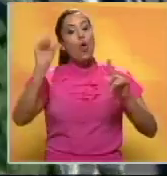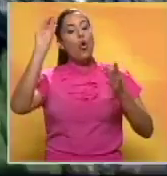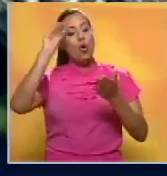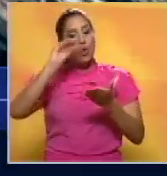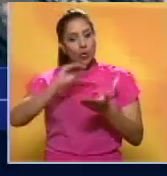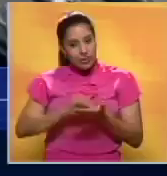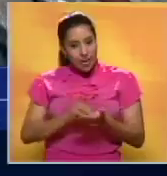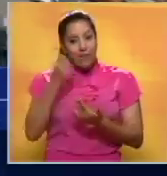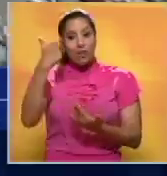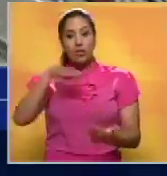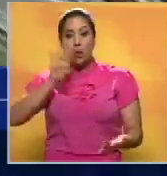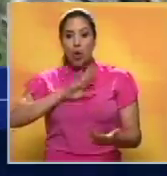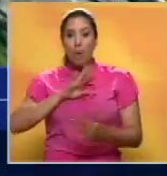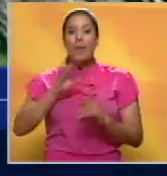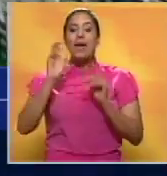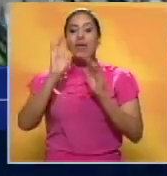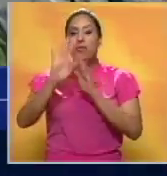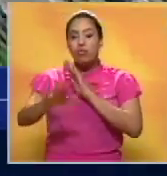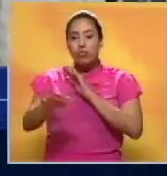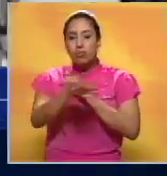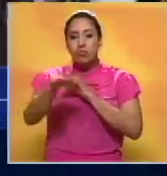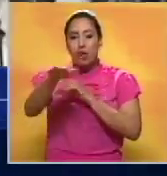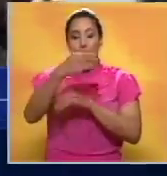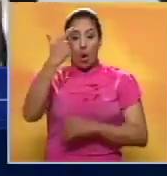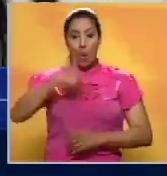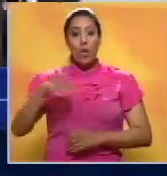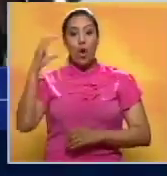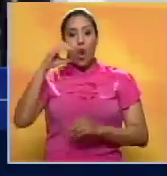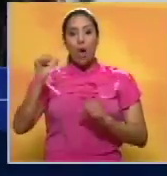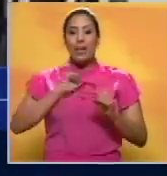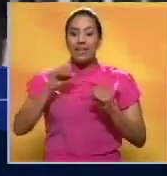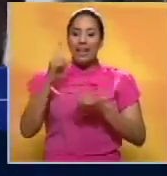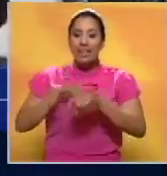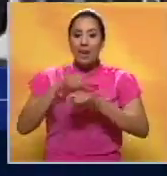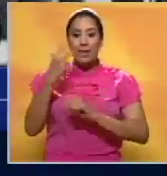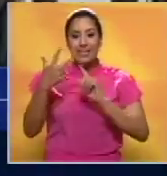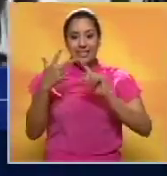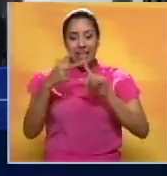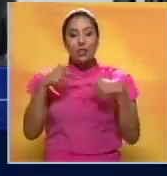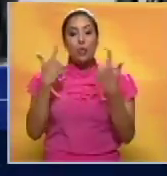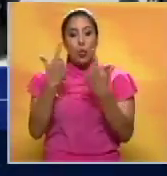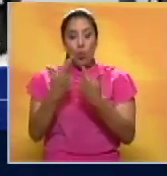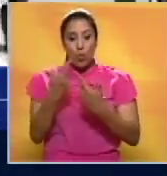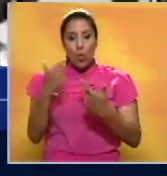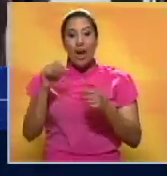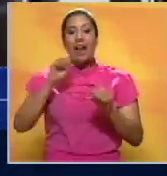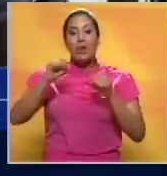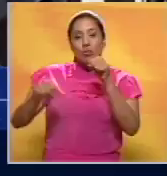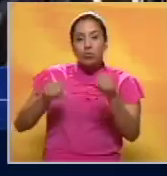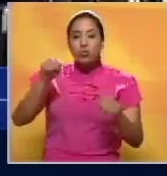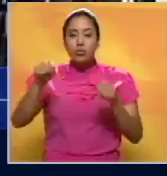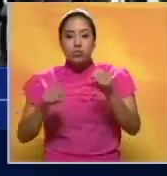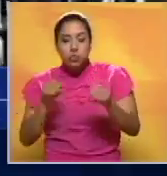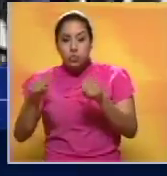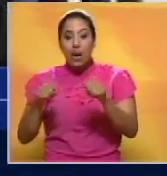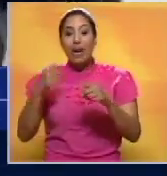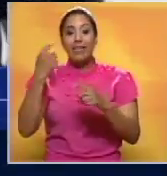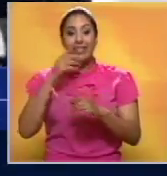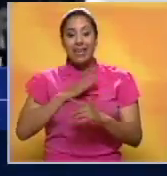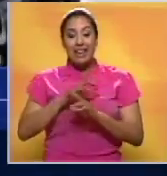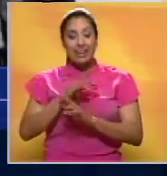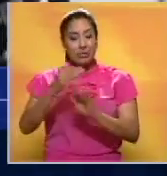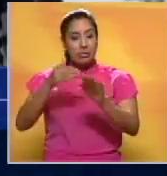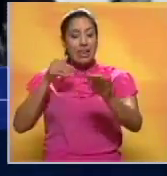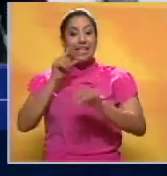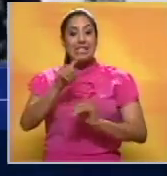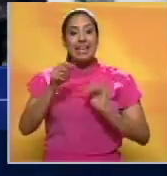vez Fernando Gaviria en el sprint final. El colombiano se quedó con la etapa 13 del Giro de Italia entre Reggio Emilia y Tortona, que tuvo una